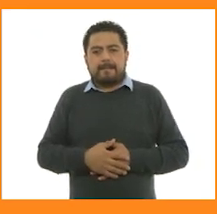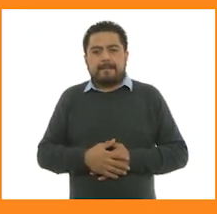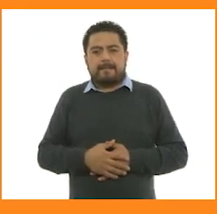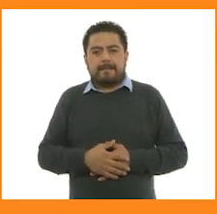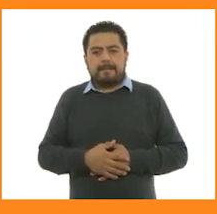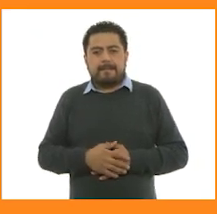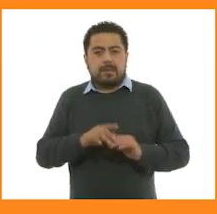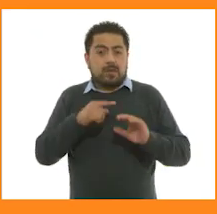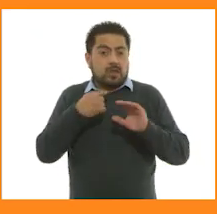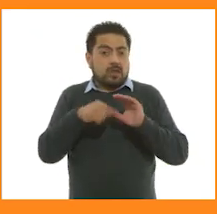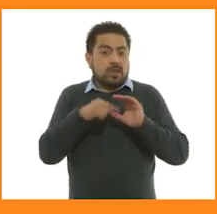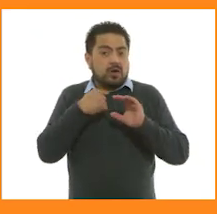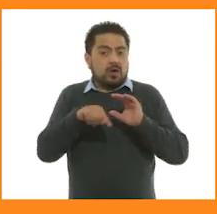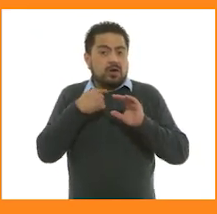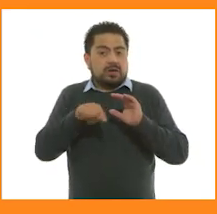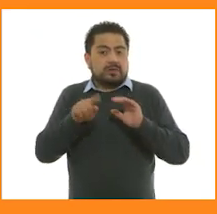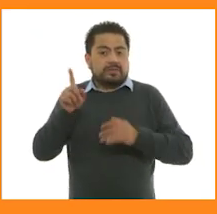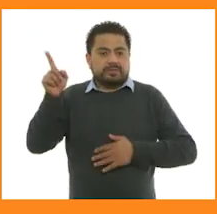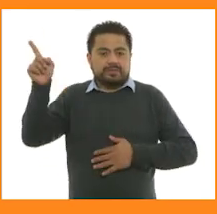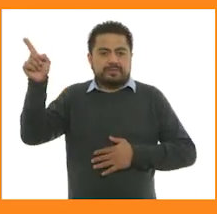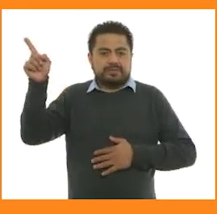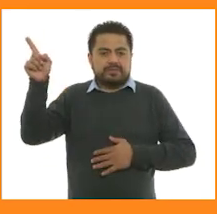cep.gov.mx. Correo